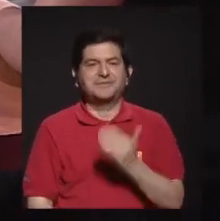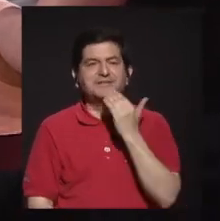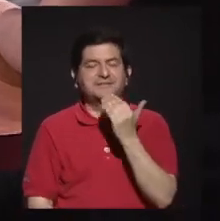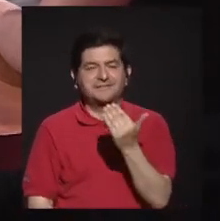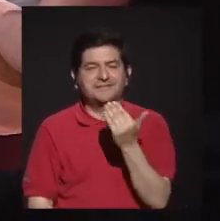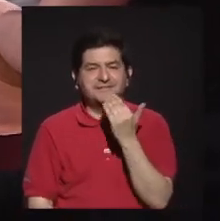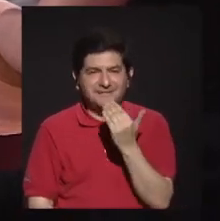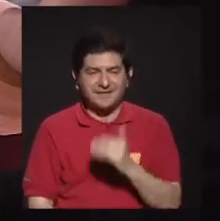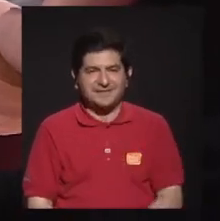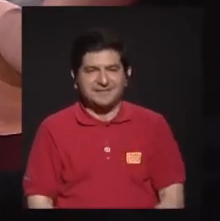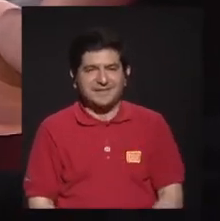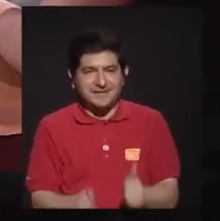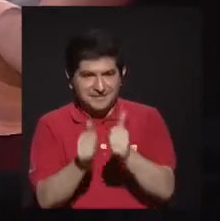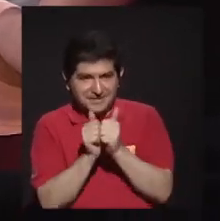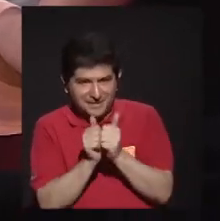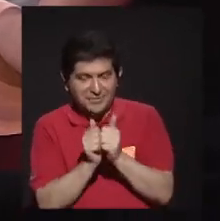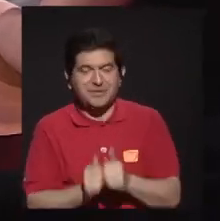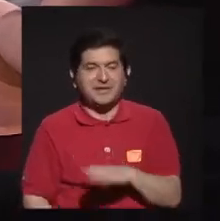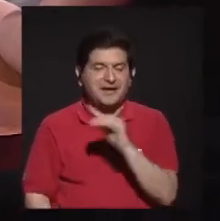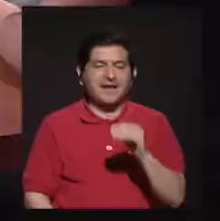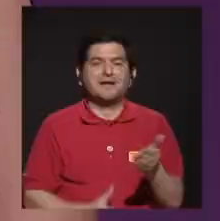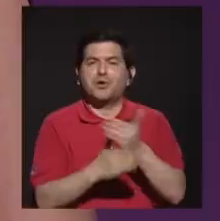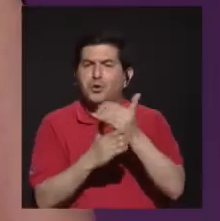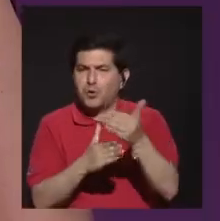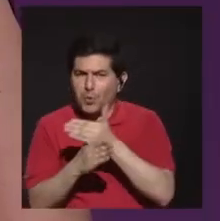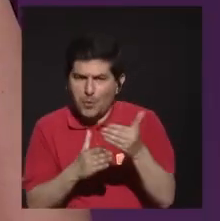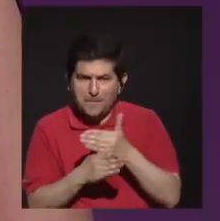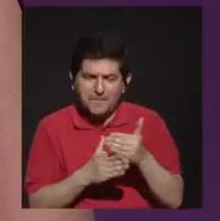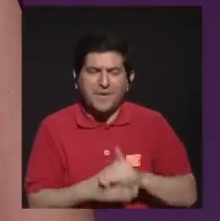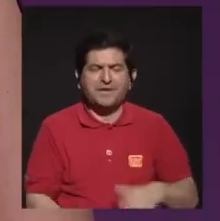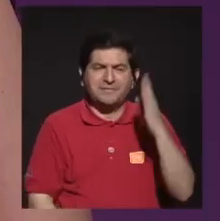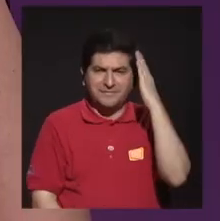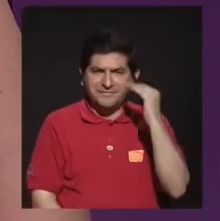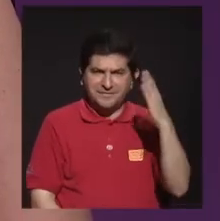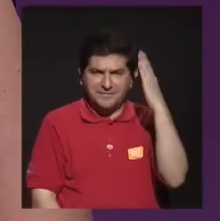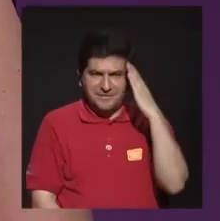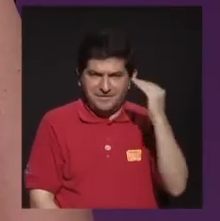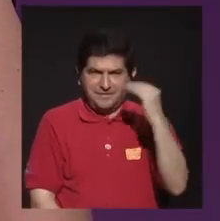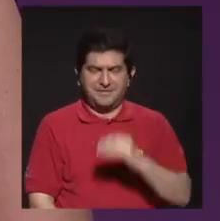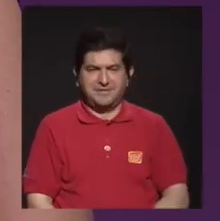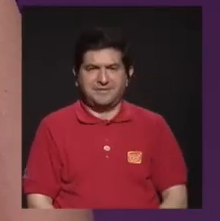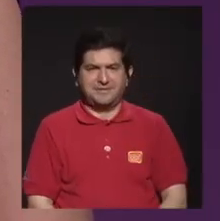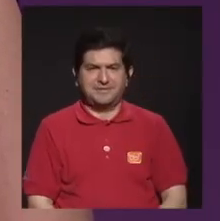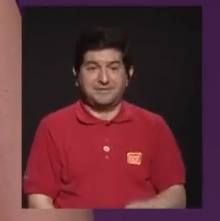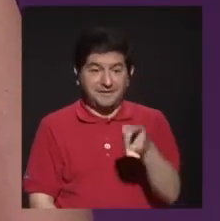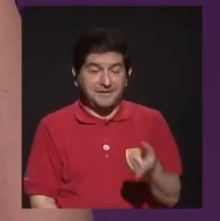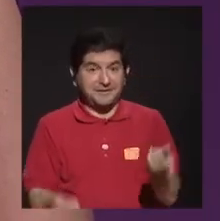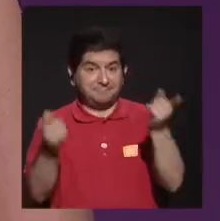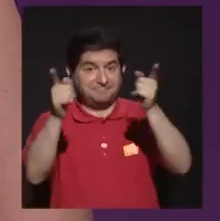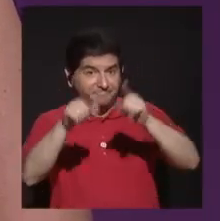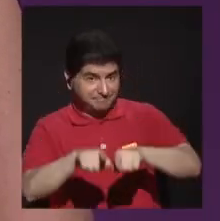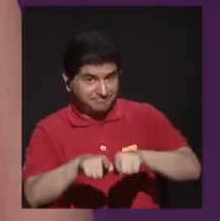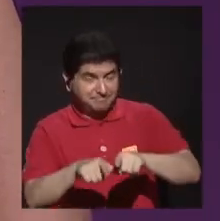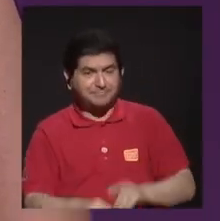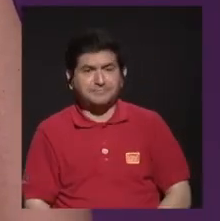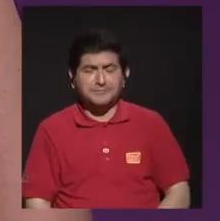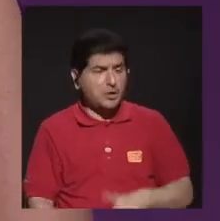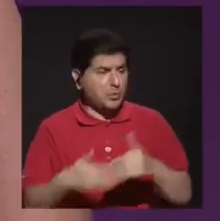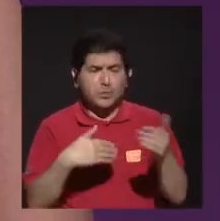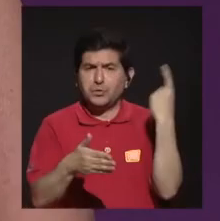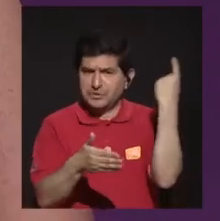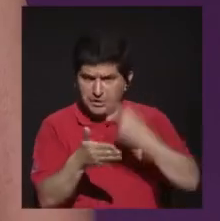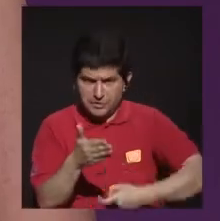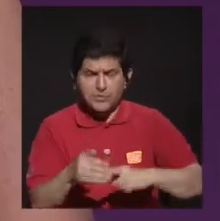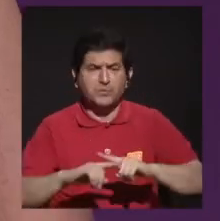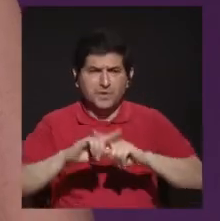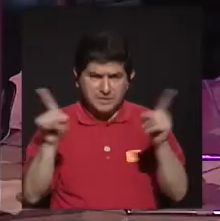Agradecerles el que nos acompañaran, que nos compartieran estas experiencias que más allá, ¿verdad?, de lo duras que son, bueno,